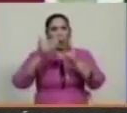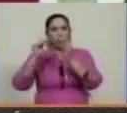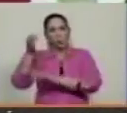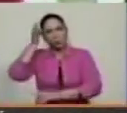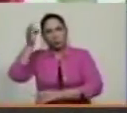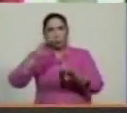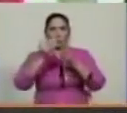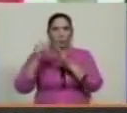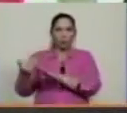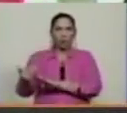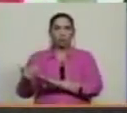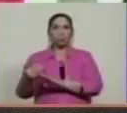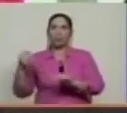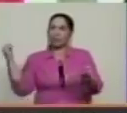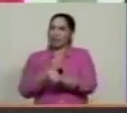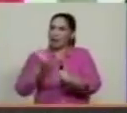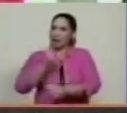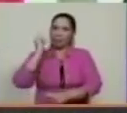consejos comunales.